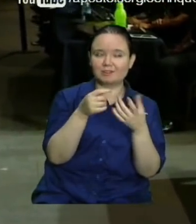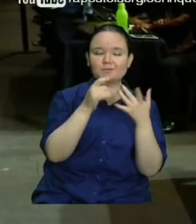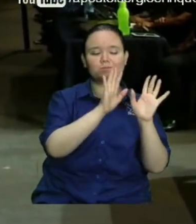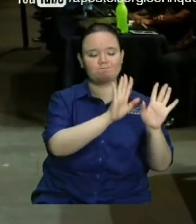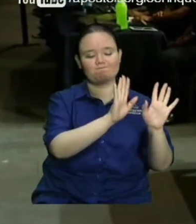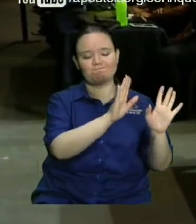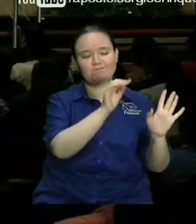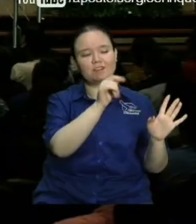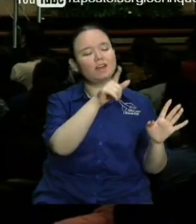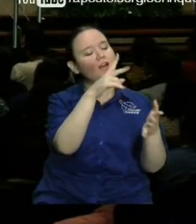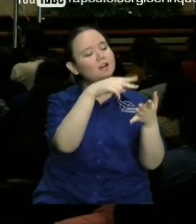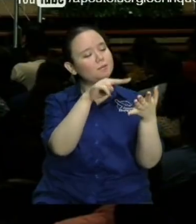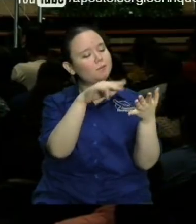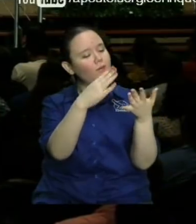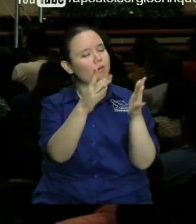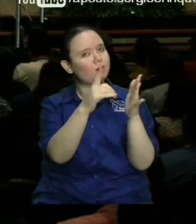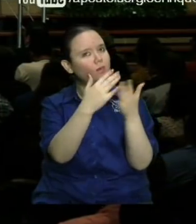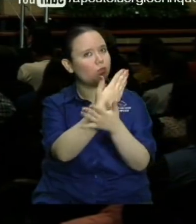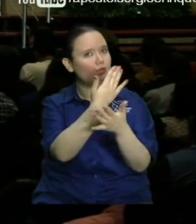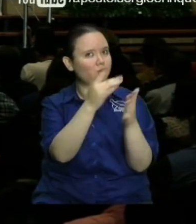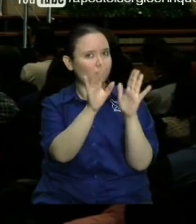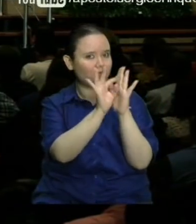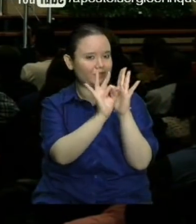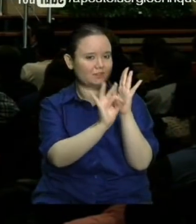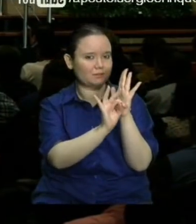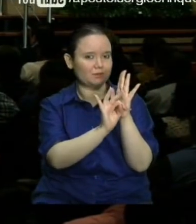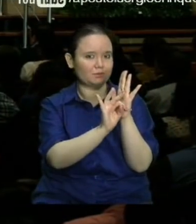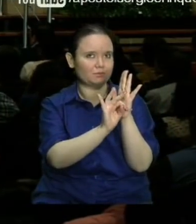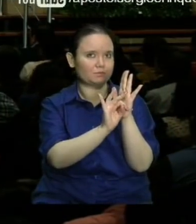Mejor lea el Nuevo Testamento. O sea, no sabía él, va.